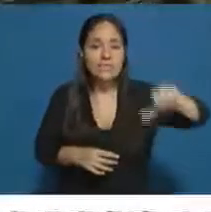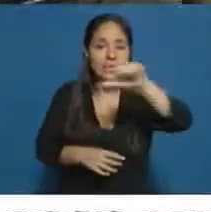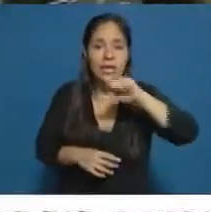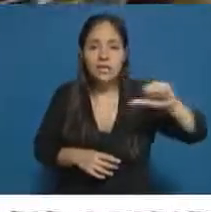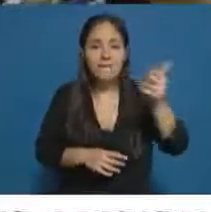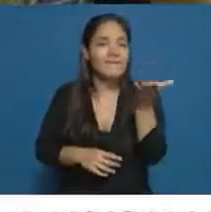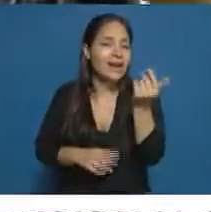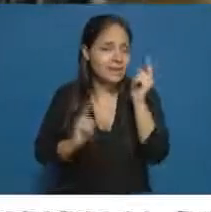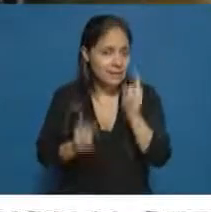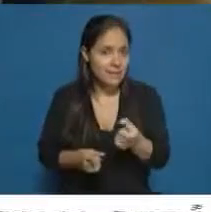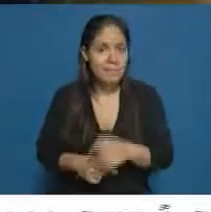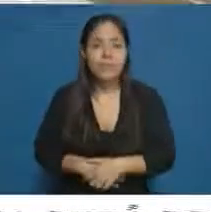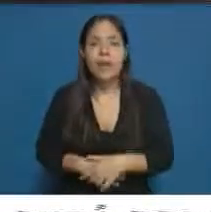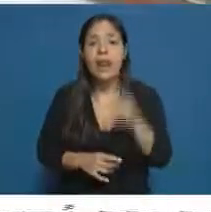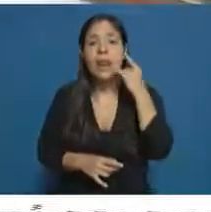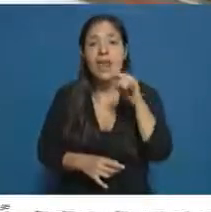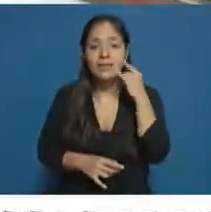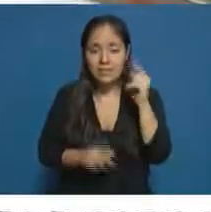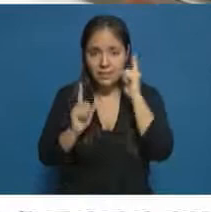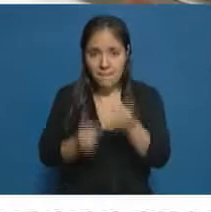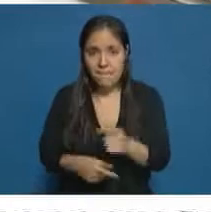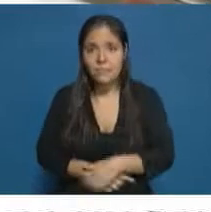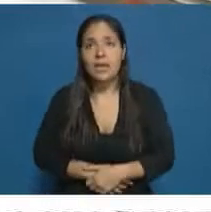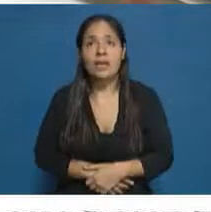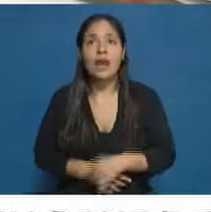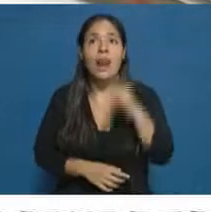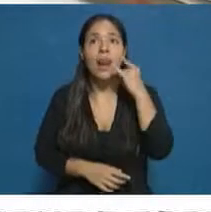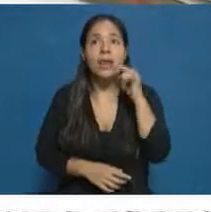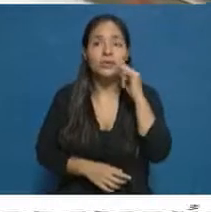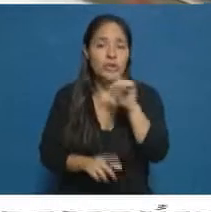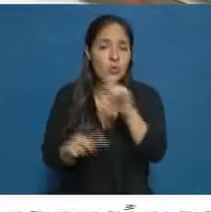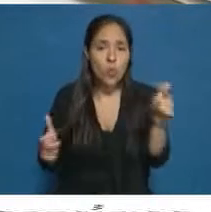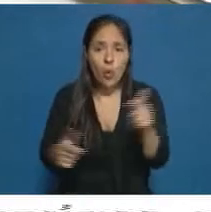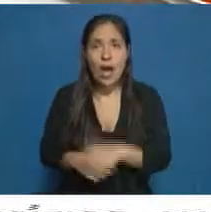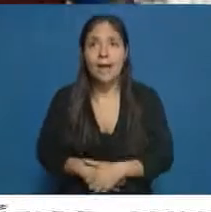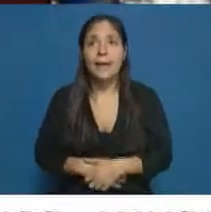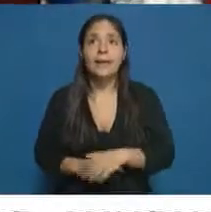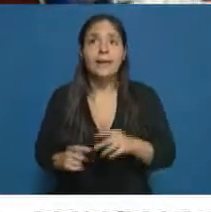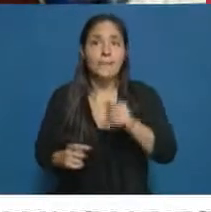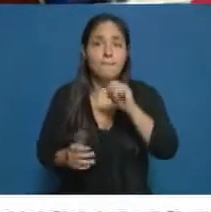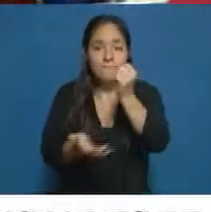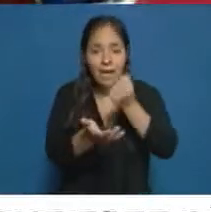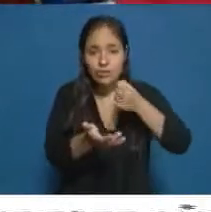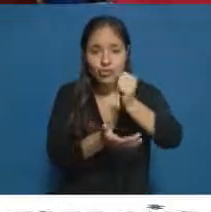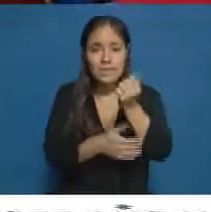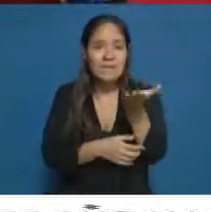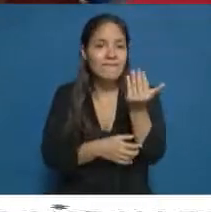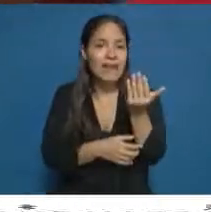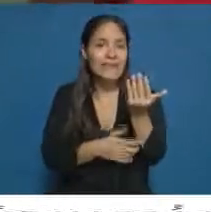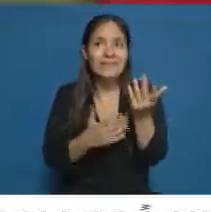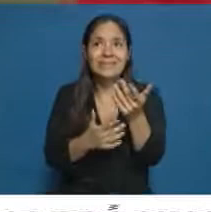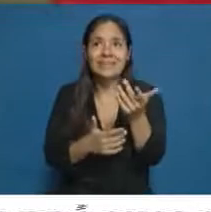el tema de las leches, por ahí no hay leches. Tomen las mayonesas, faltan productos acá en los